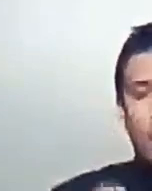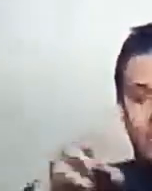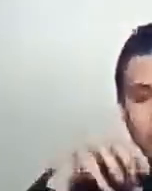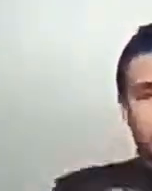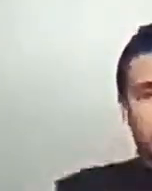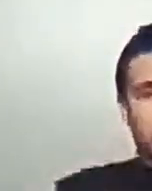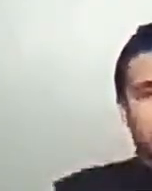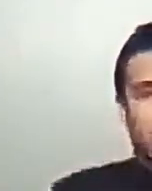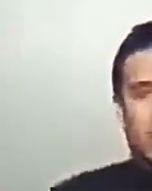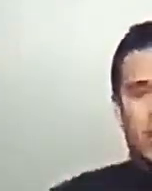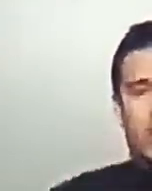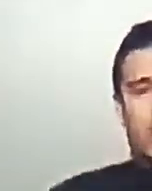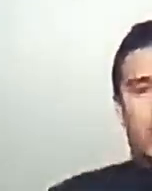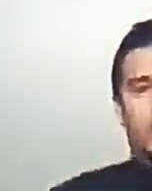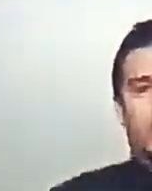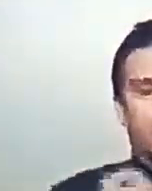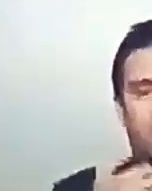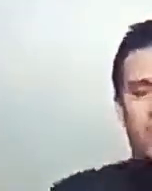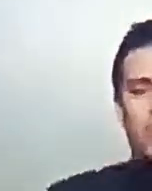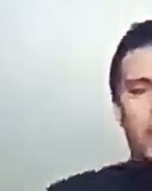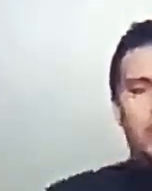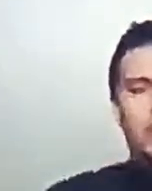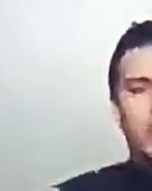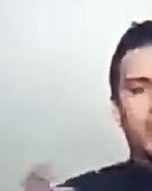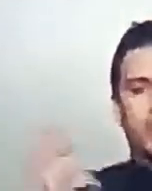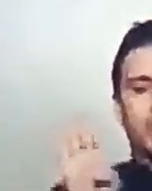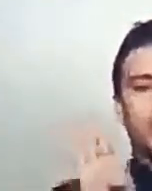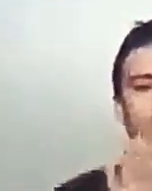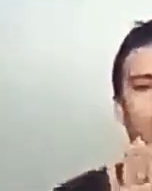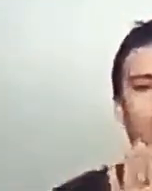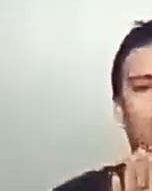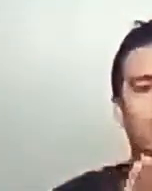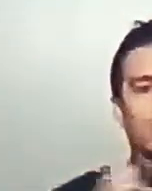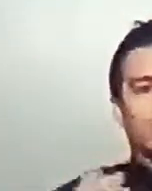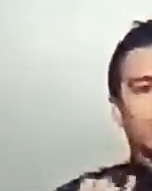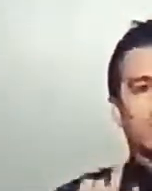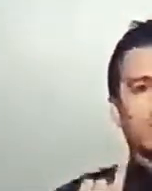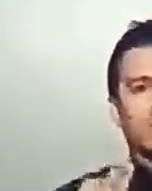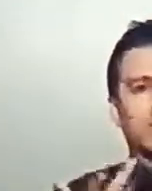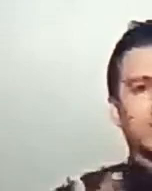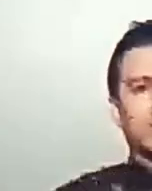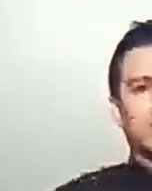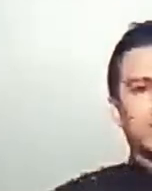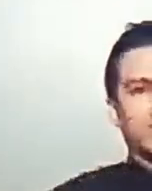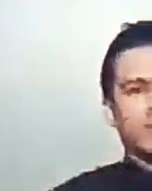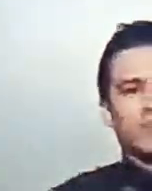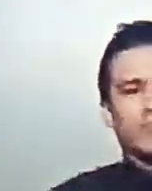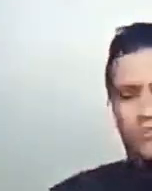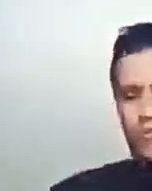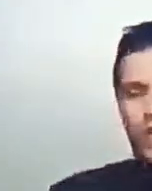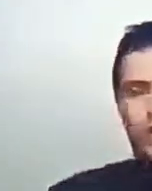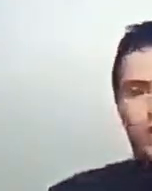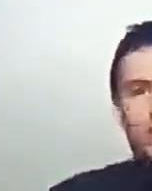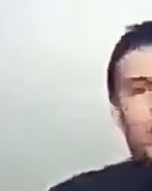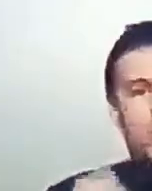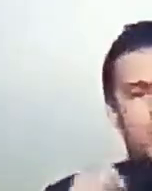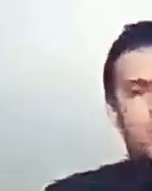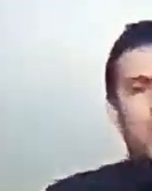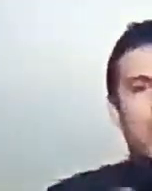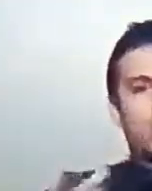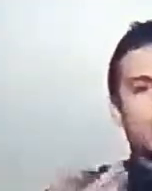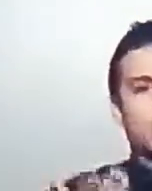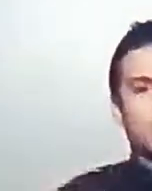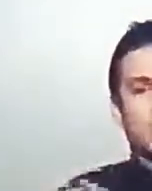que está completamente abandonado? Cerrado. ¡Cuánta indolencia! Eso le pudo haber servido a nuestros chicos en época